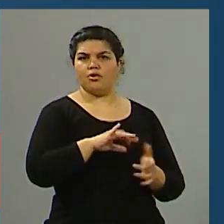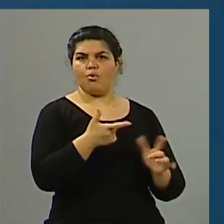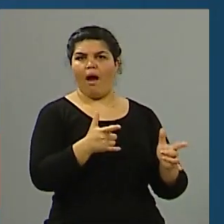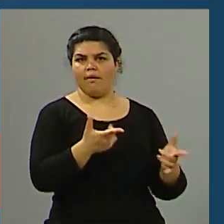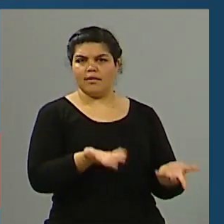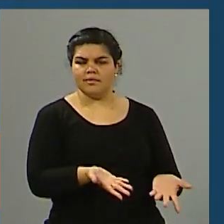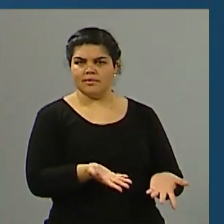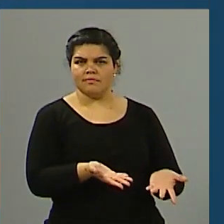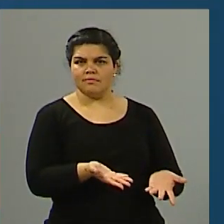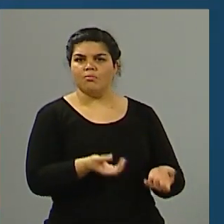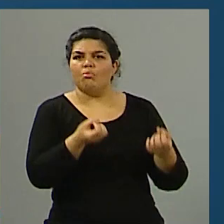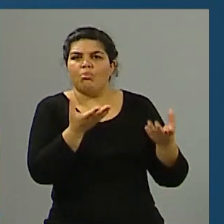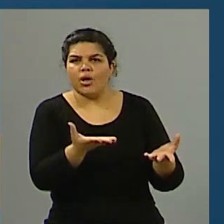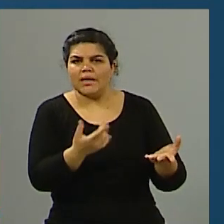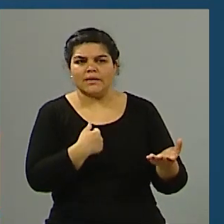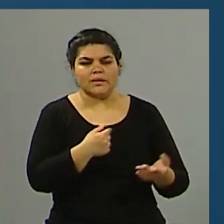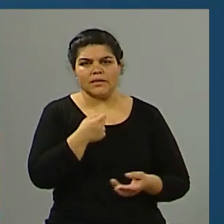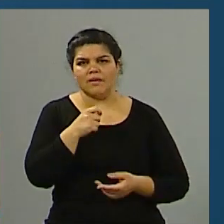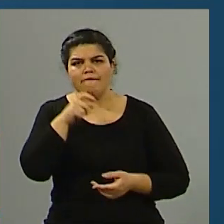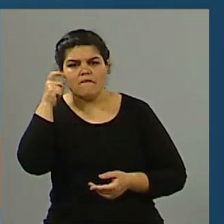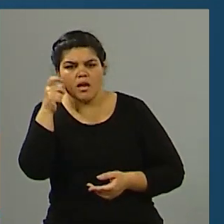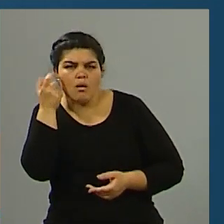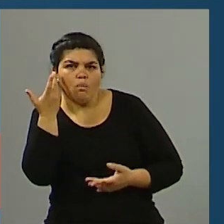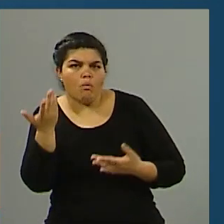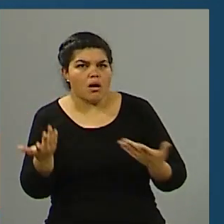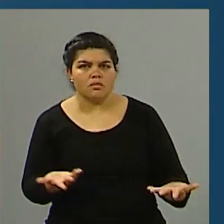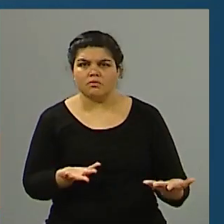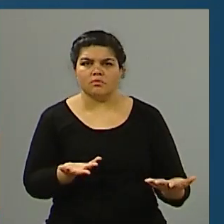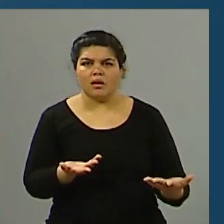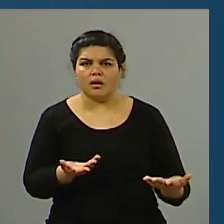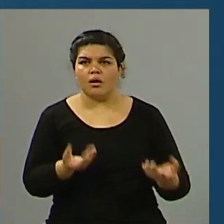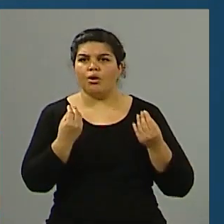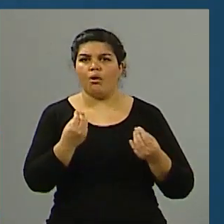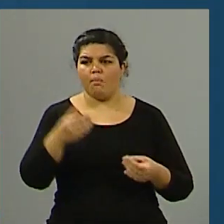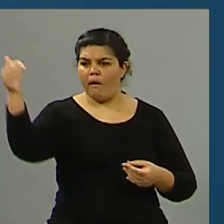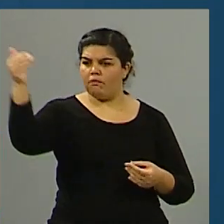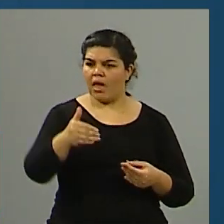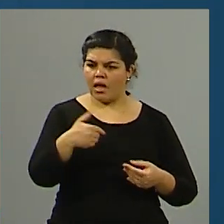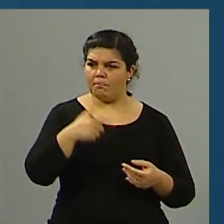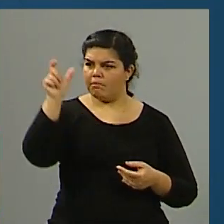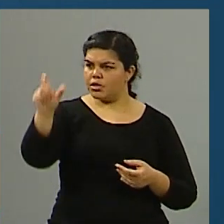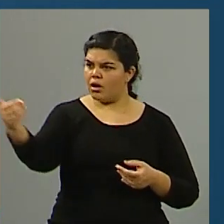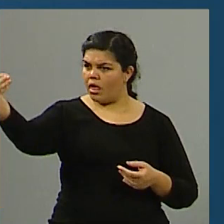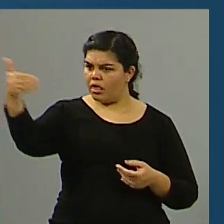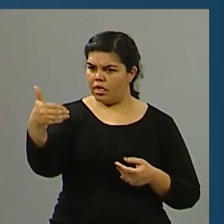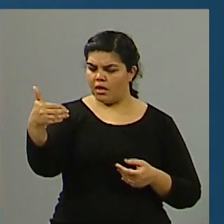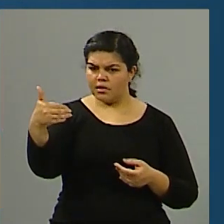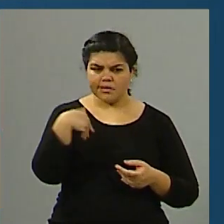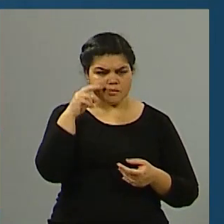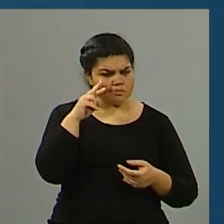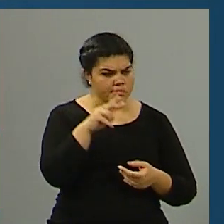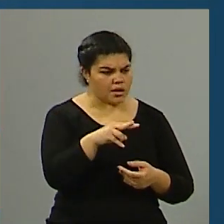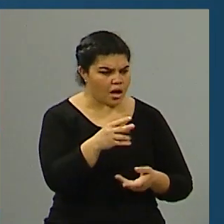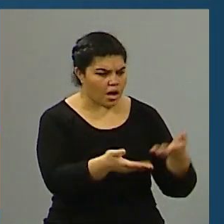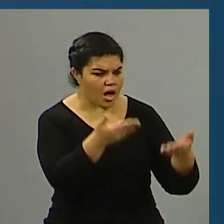es como que a uno ya le da vergüenza ajena. claro. Vergüenza ajena de cuando viene un cliente y ve en la góndola que un paquete de